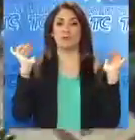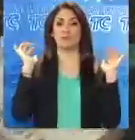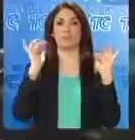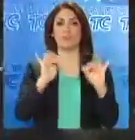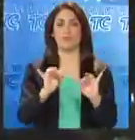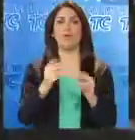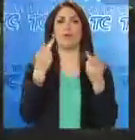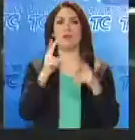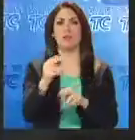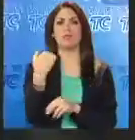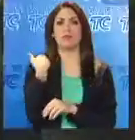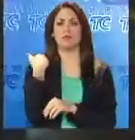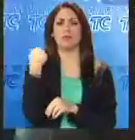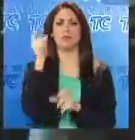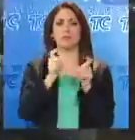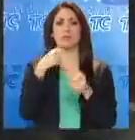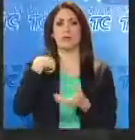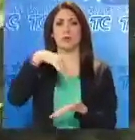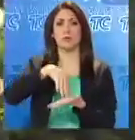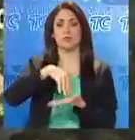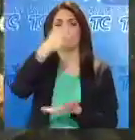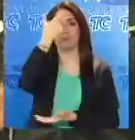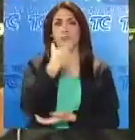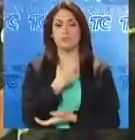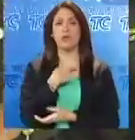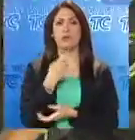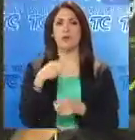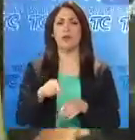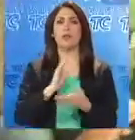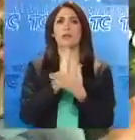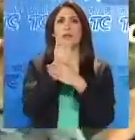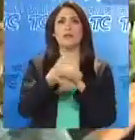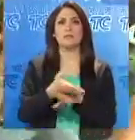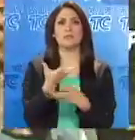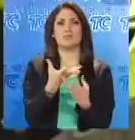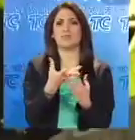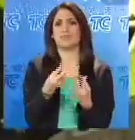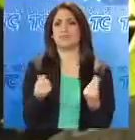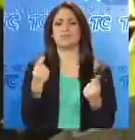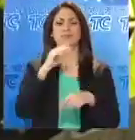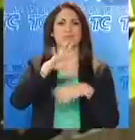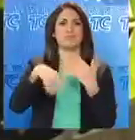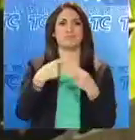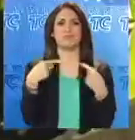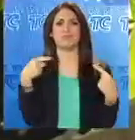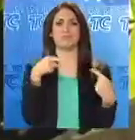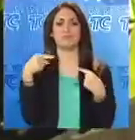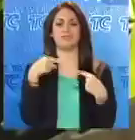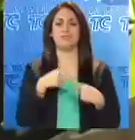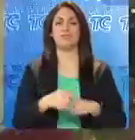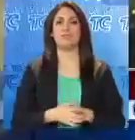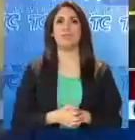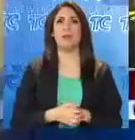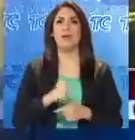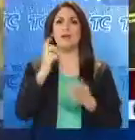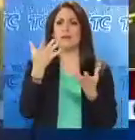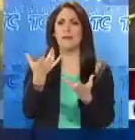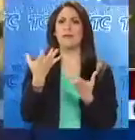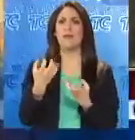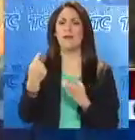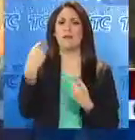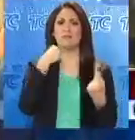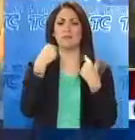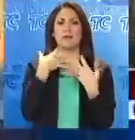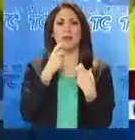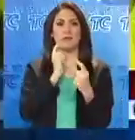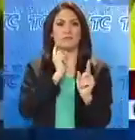que también tuvo presencia de estudiantes, de un momento a otro se tornó violenta. Empezó a agredirnos de la nada. Querían